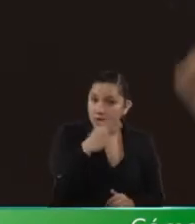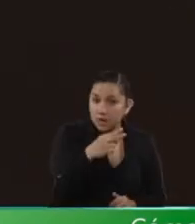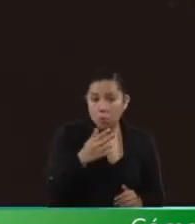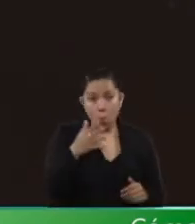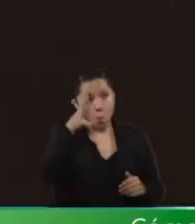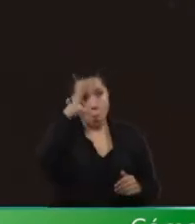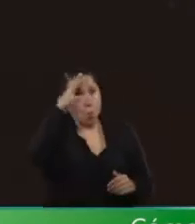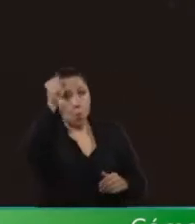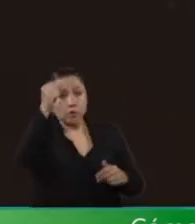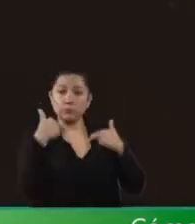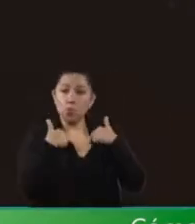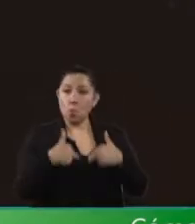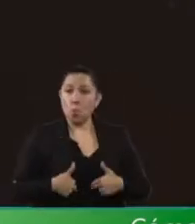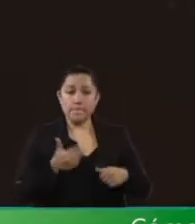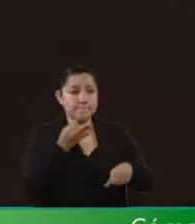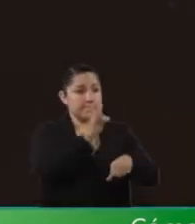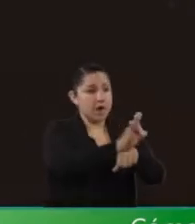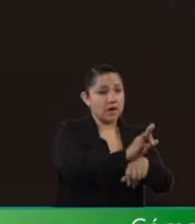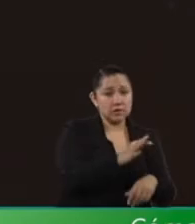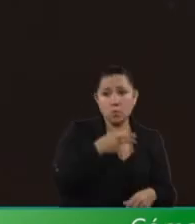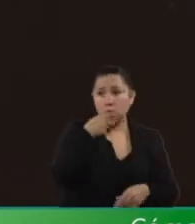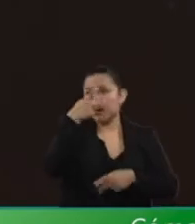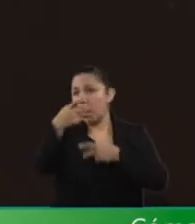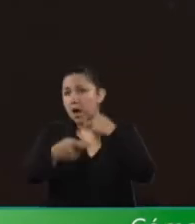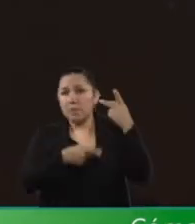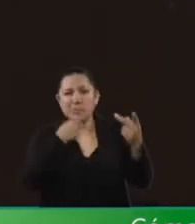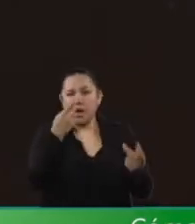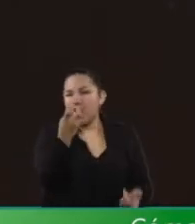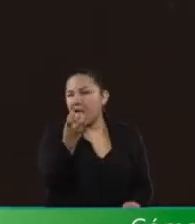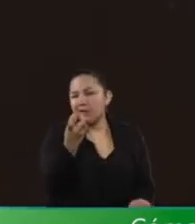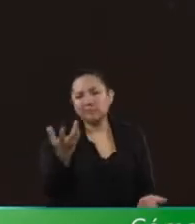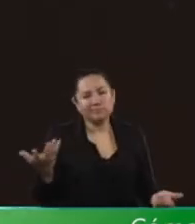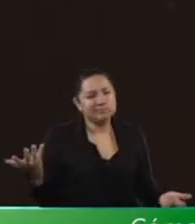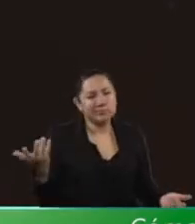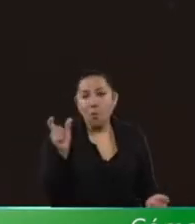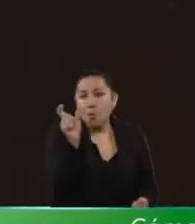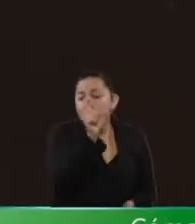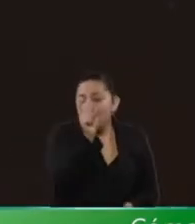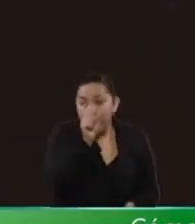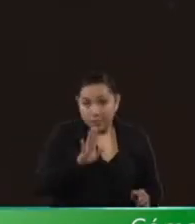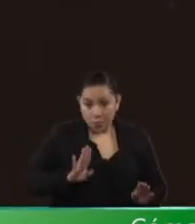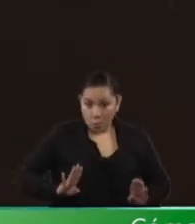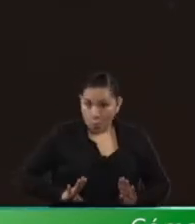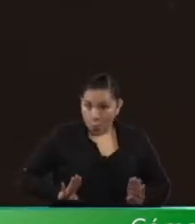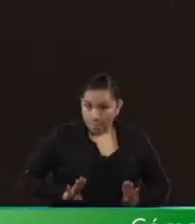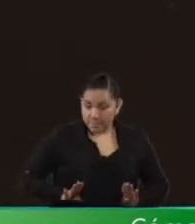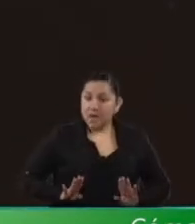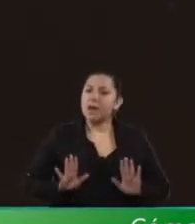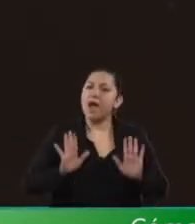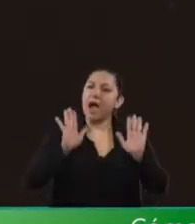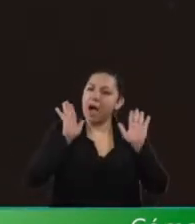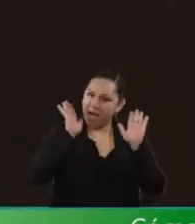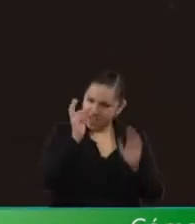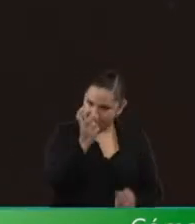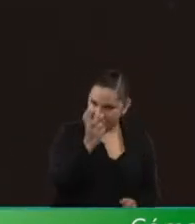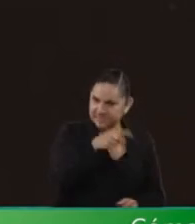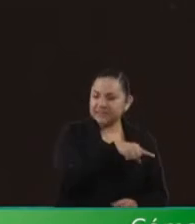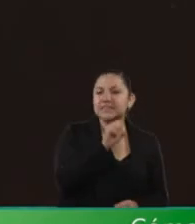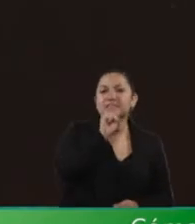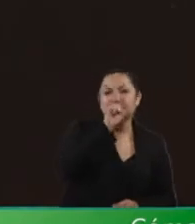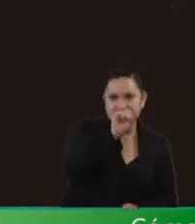es inhumanidad y es a conveniencia, nada de humanismo y ningún sello